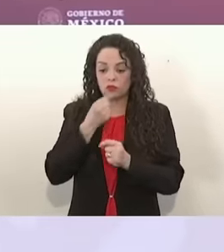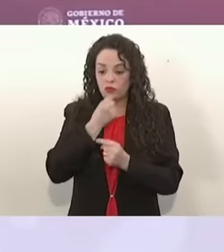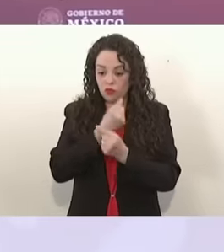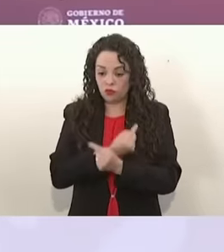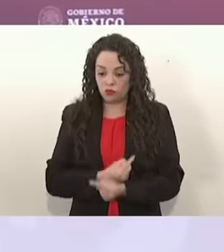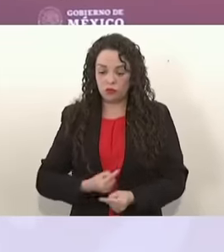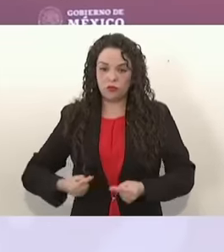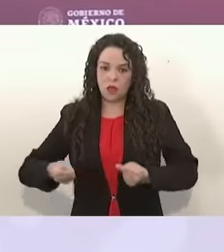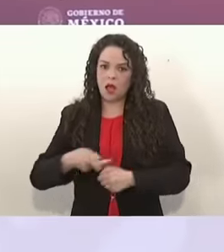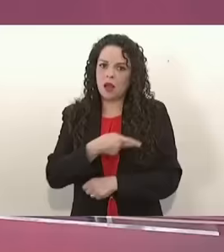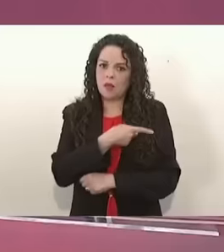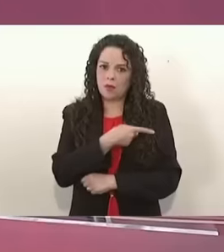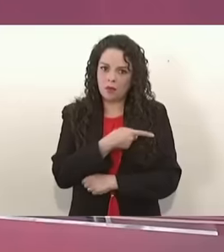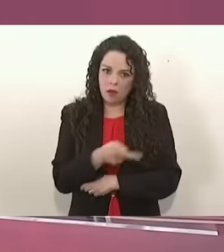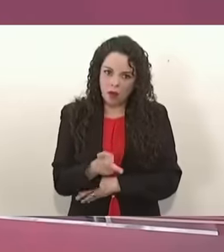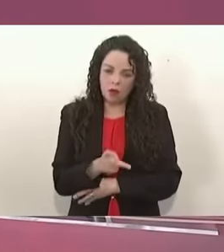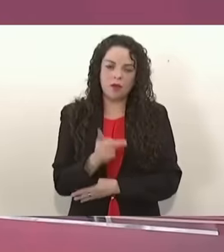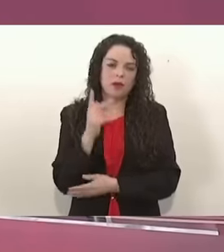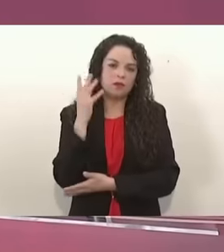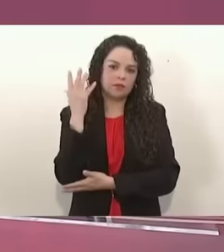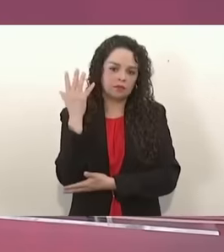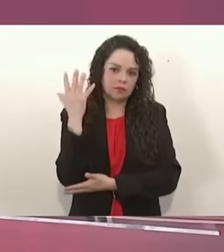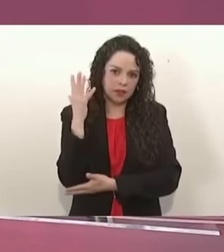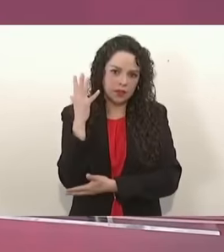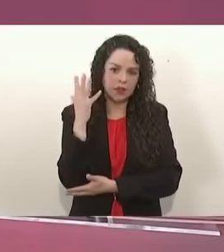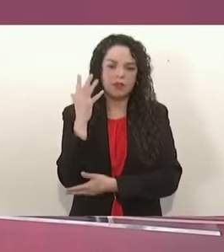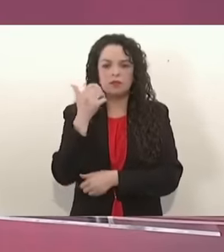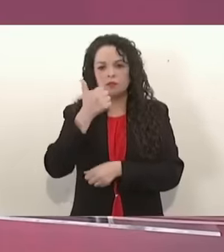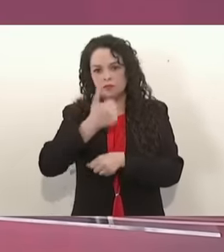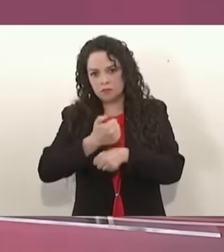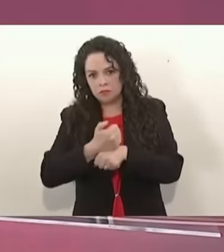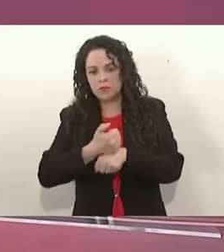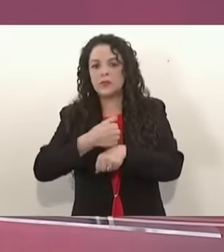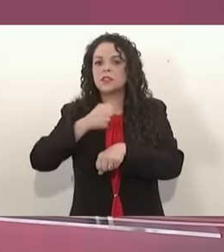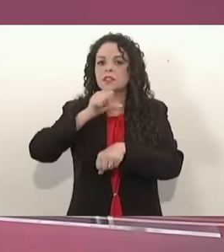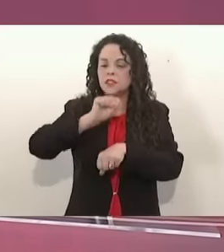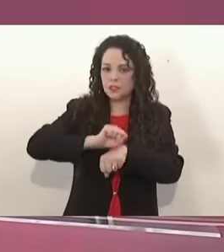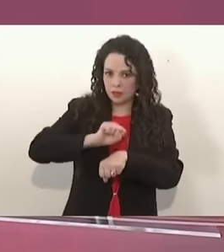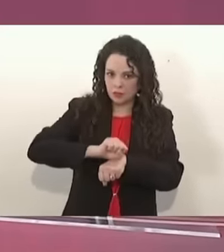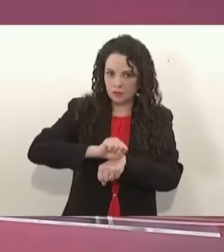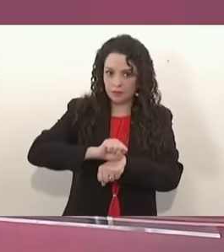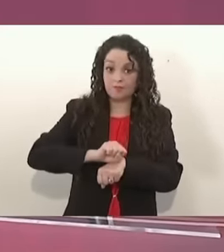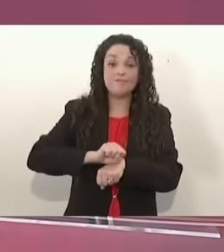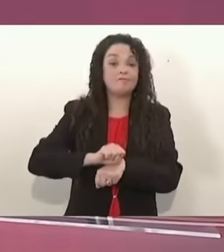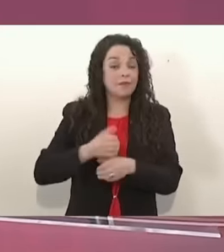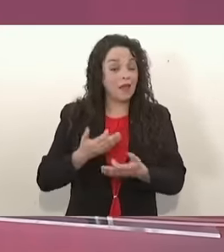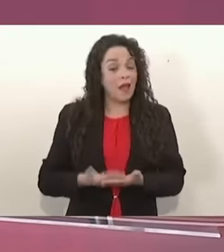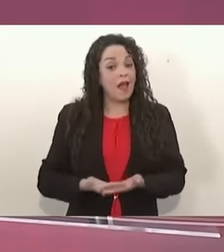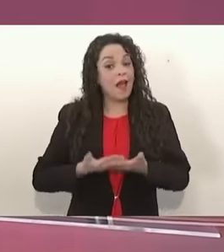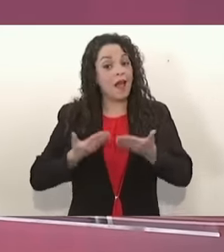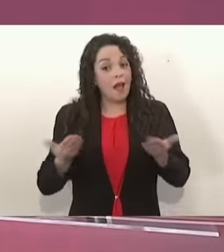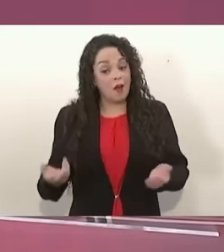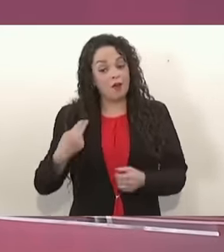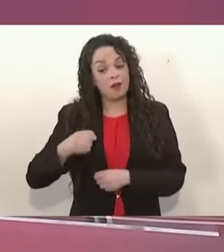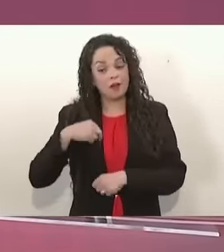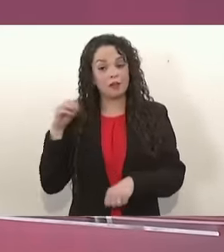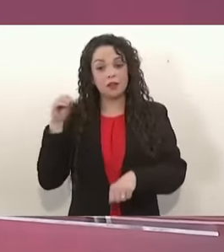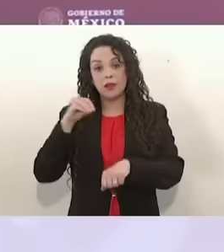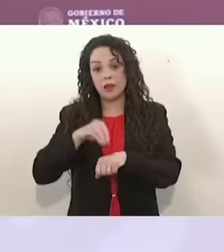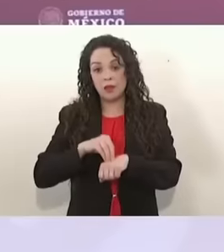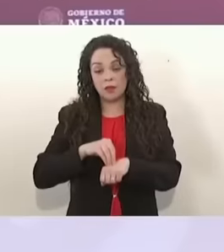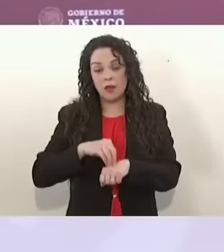escasos recursos, de preescolar, primaria y secundaria. Pues ahora vamos a apoyar a todos y a